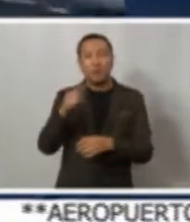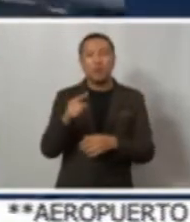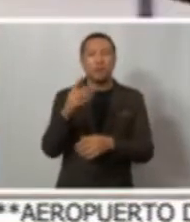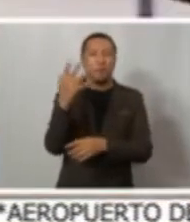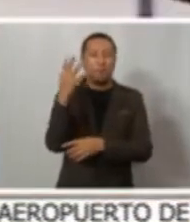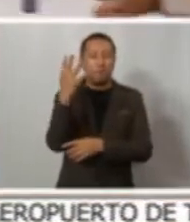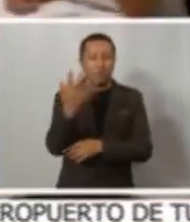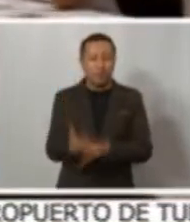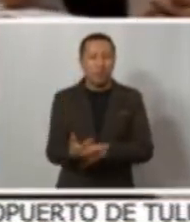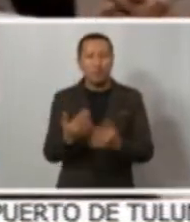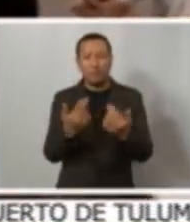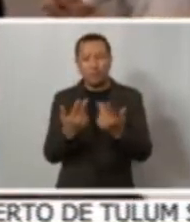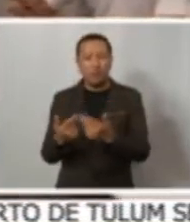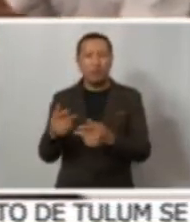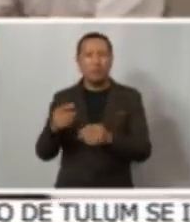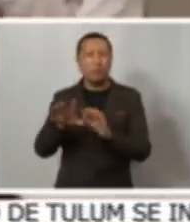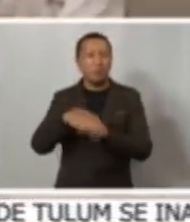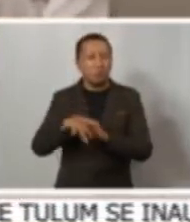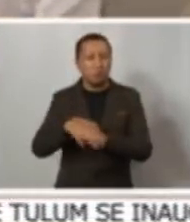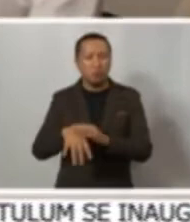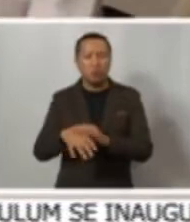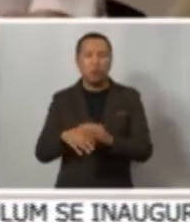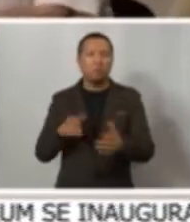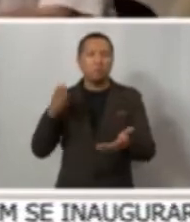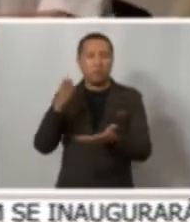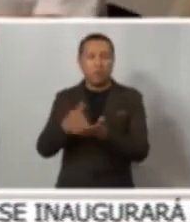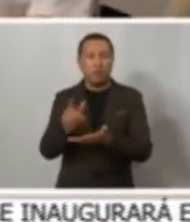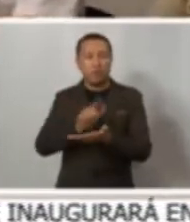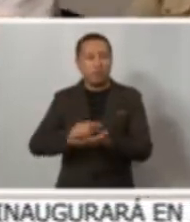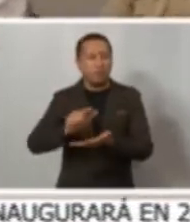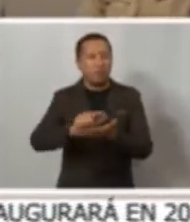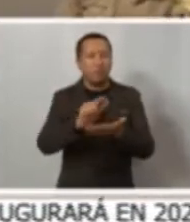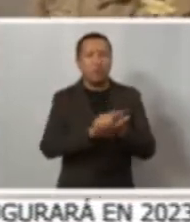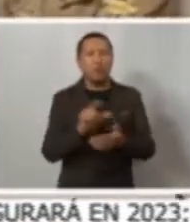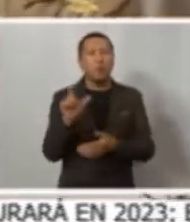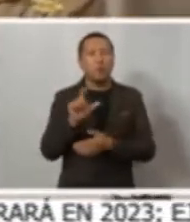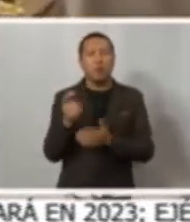temporal. Le pediría al oficial mayor,